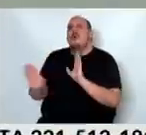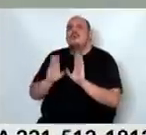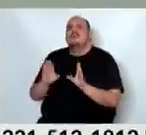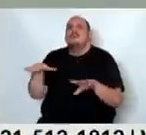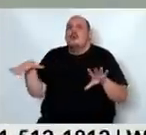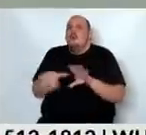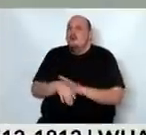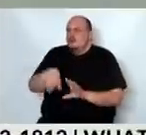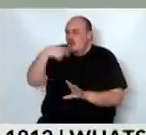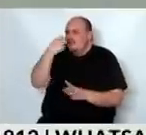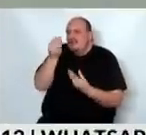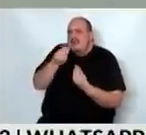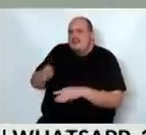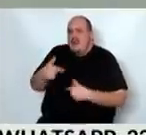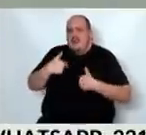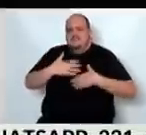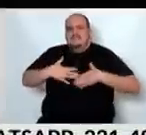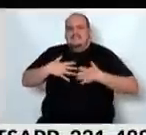famosa